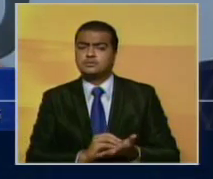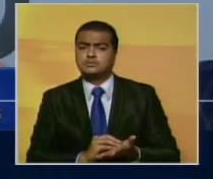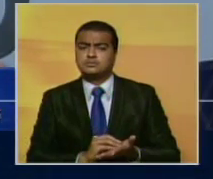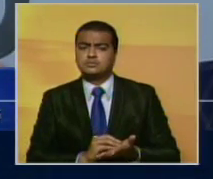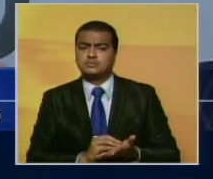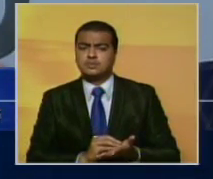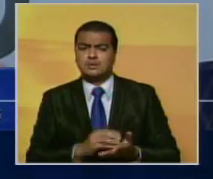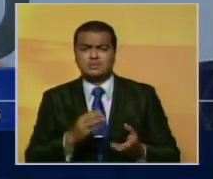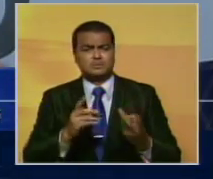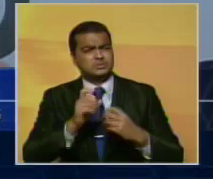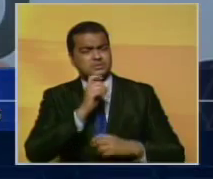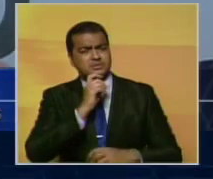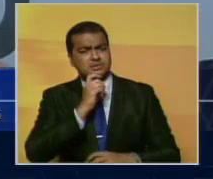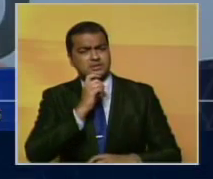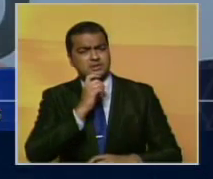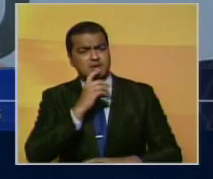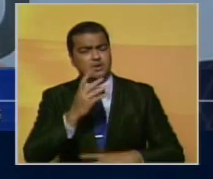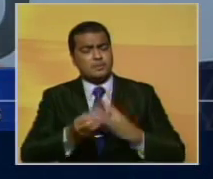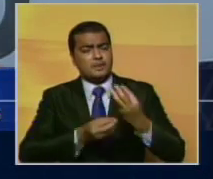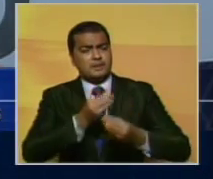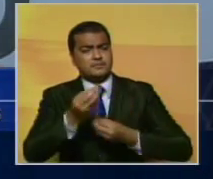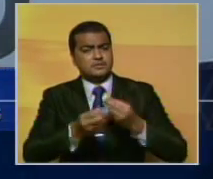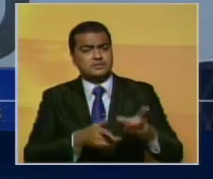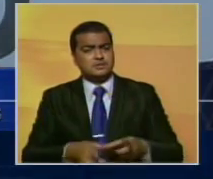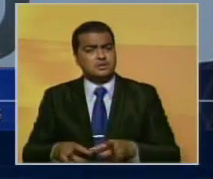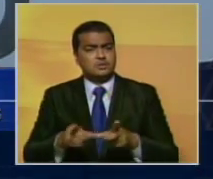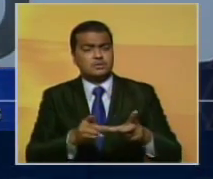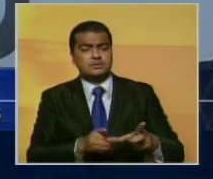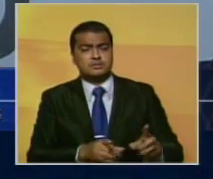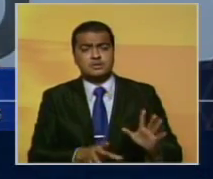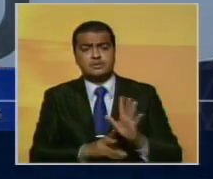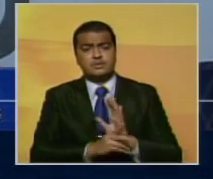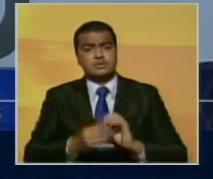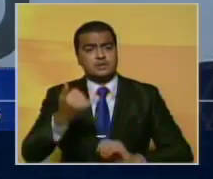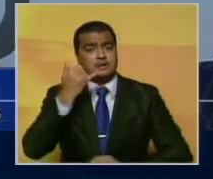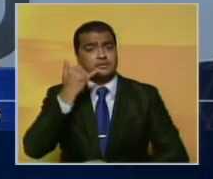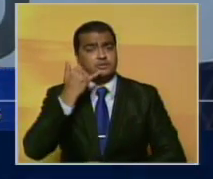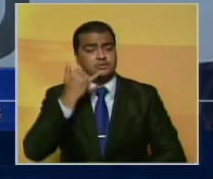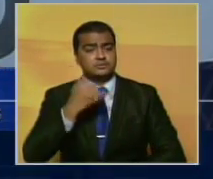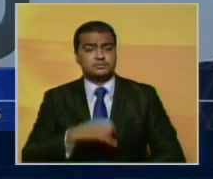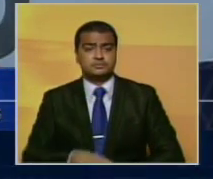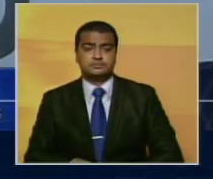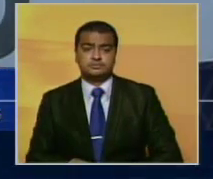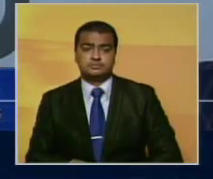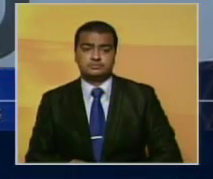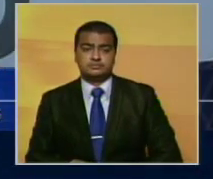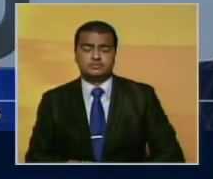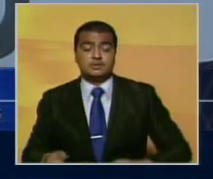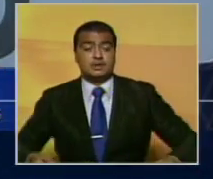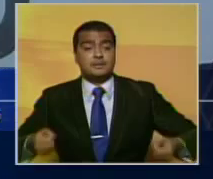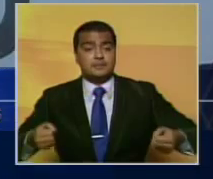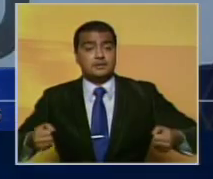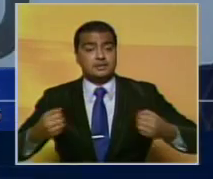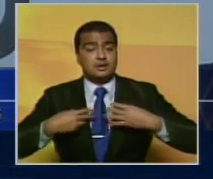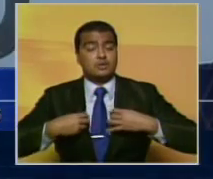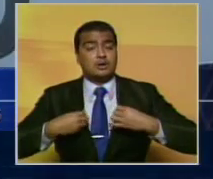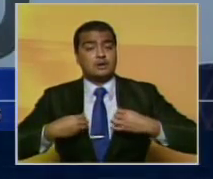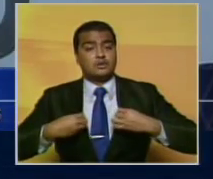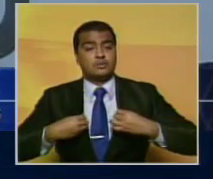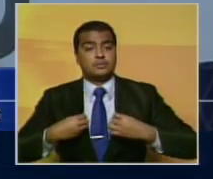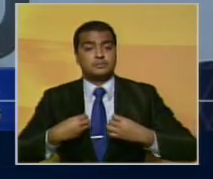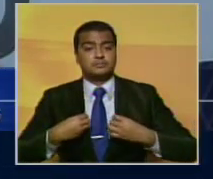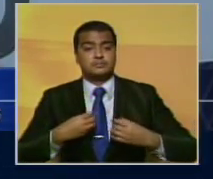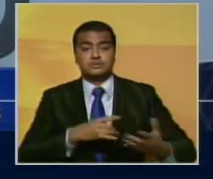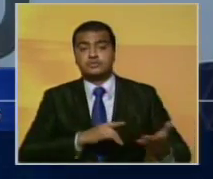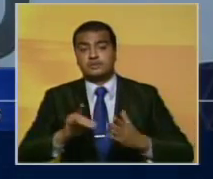bastante extraña en el modus operandi de esta banda les quitaron los teléfonos celulares y las maletas con la ropa que ellos llevaban para su